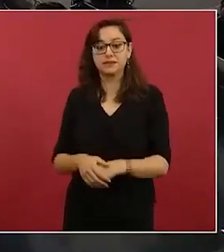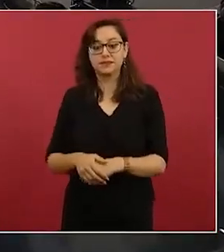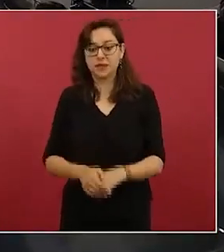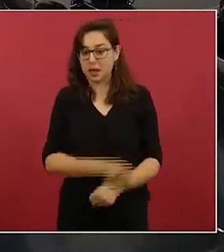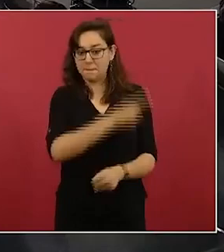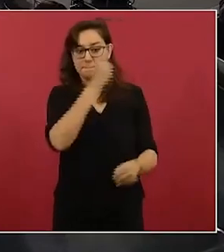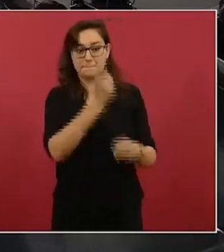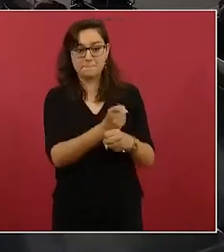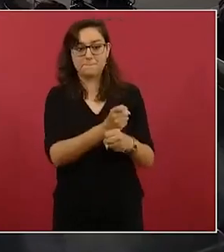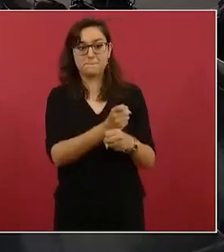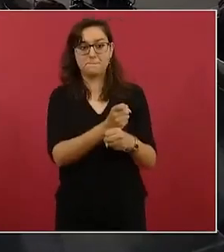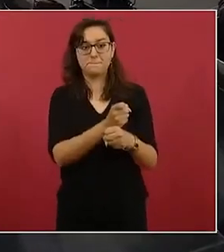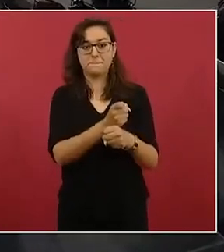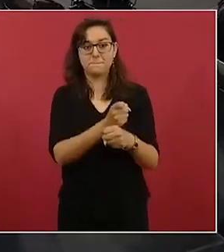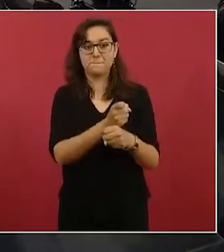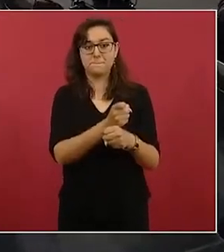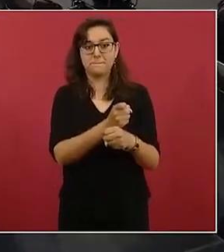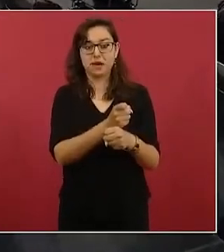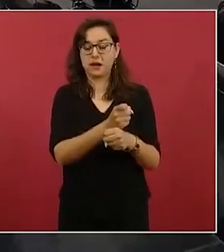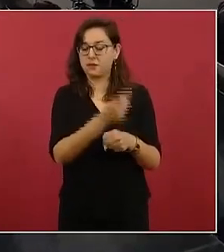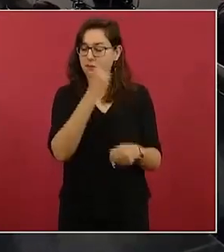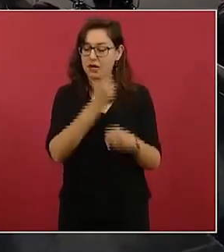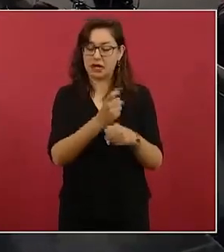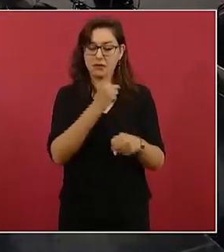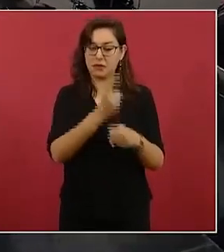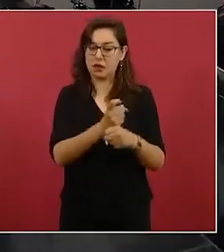primero a la red